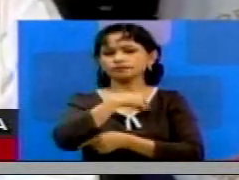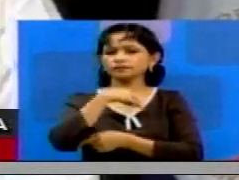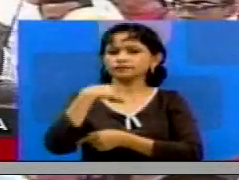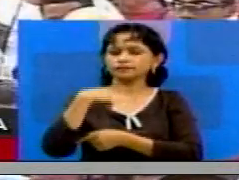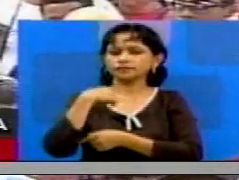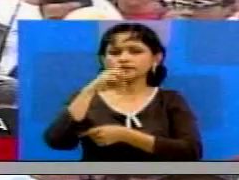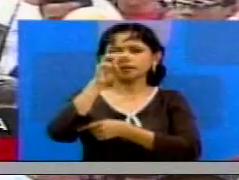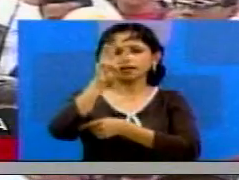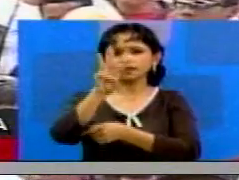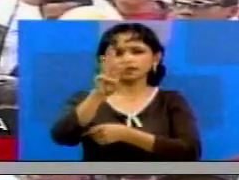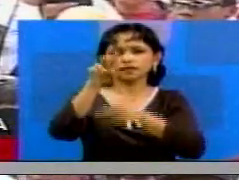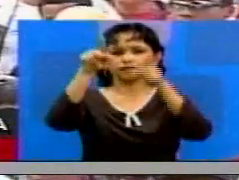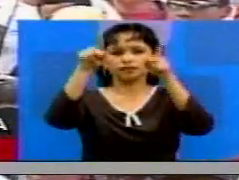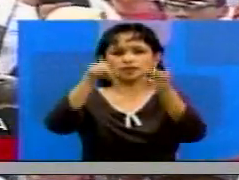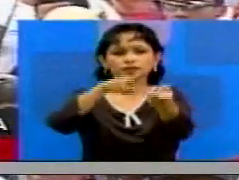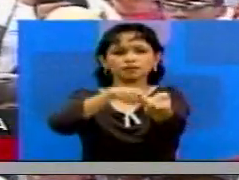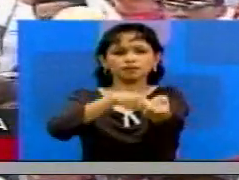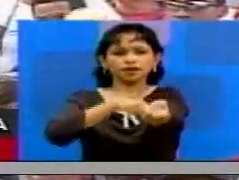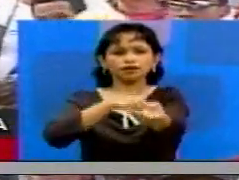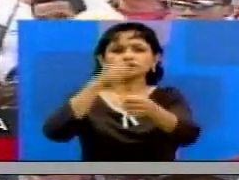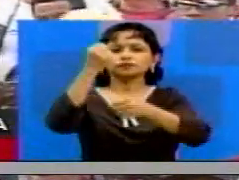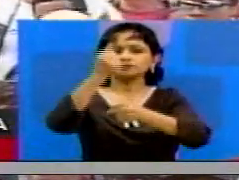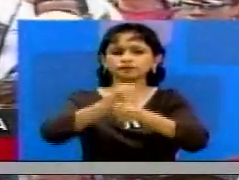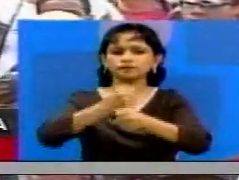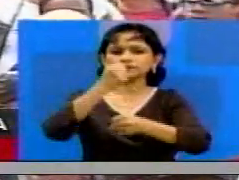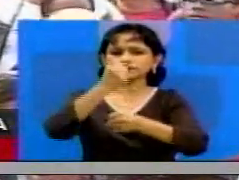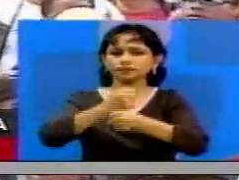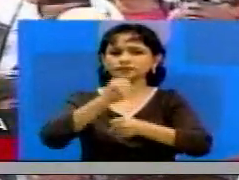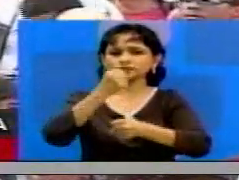a tres hermanos trabajadores